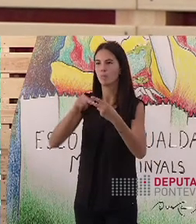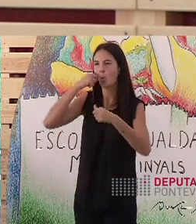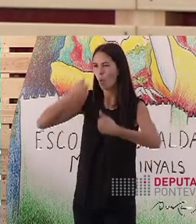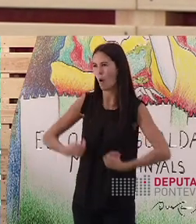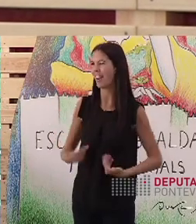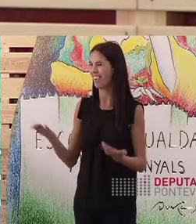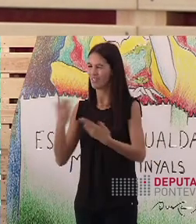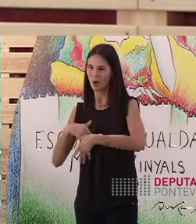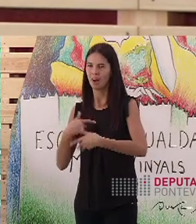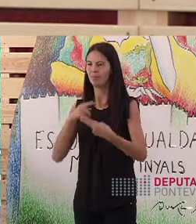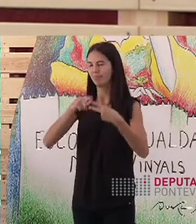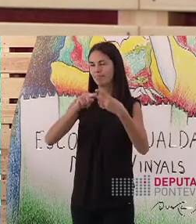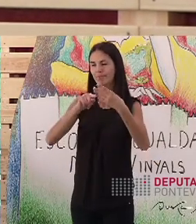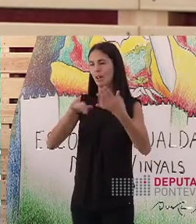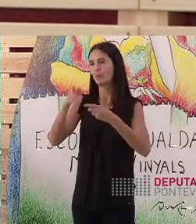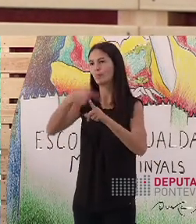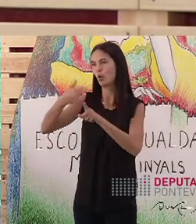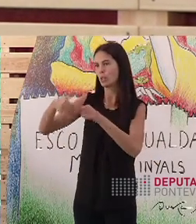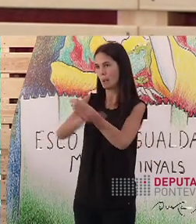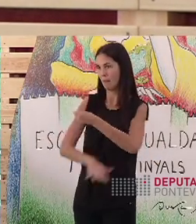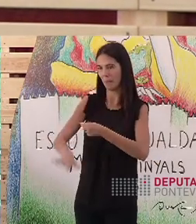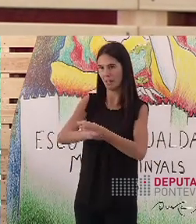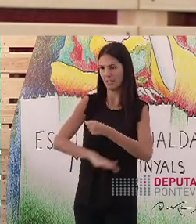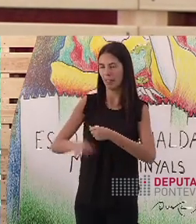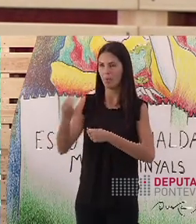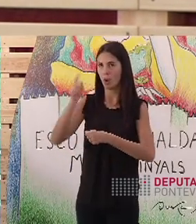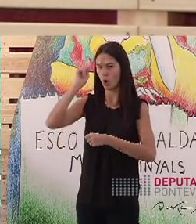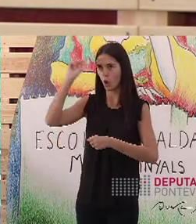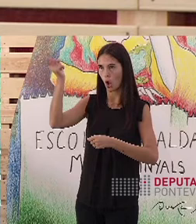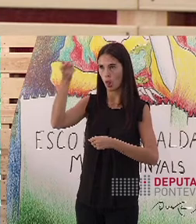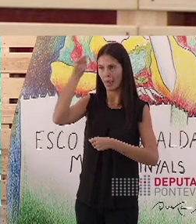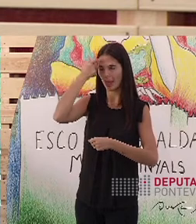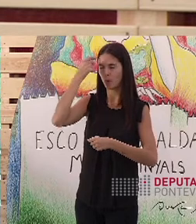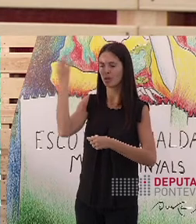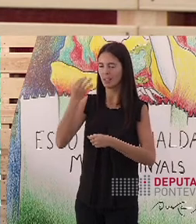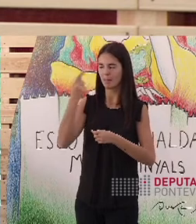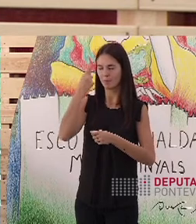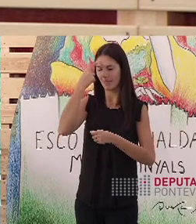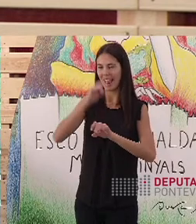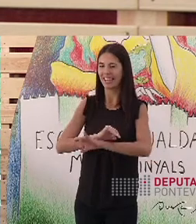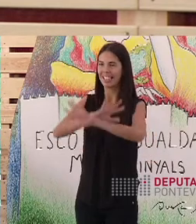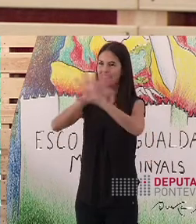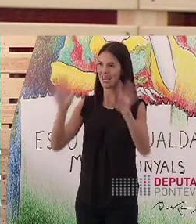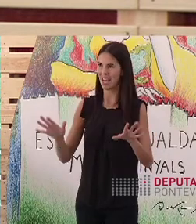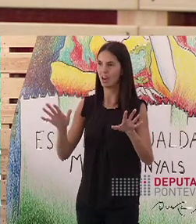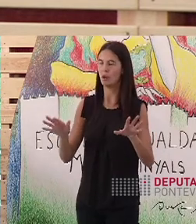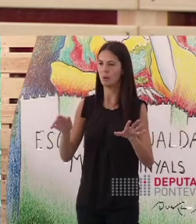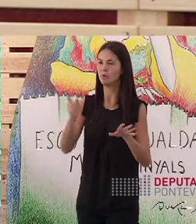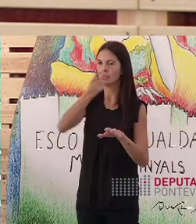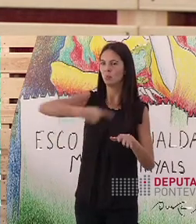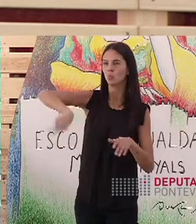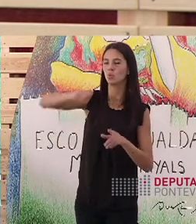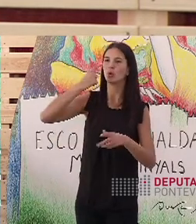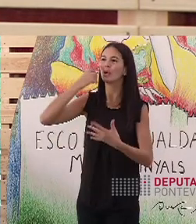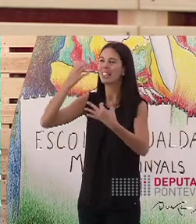unha serie de cousas que hai que preconcebir antes, ter eses conceptos ben instaurados no marco de interpretación que teñamos da